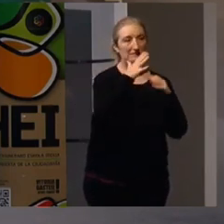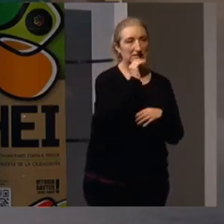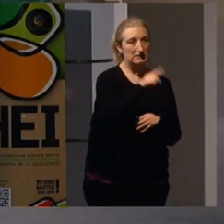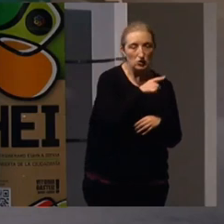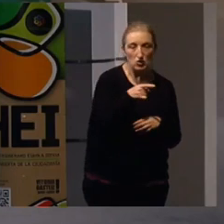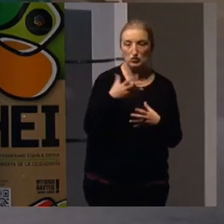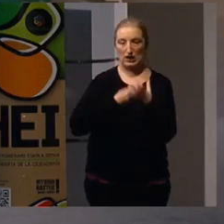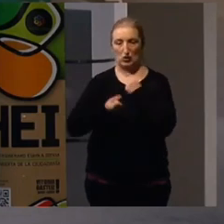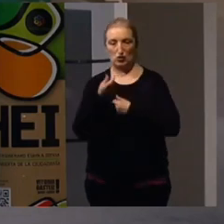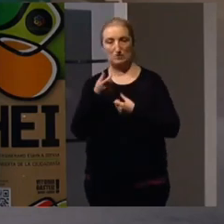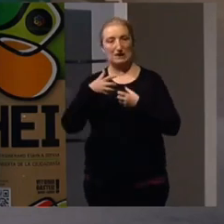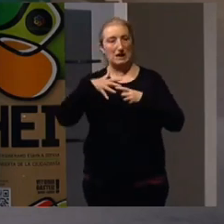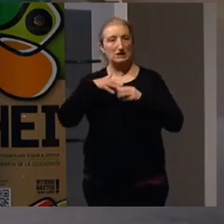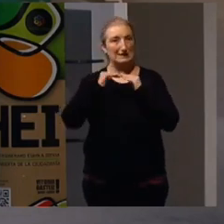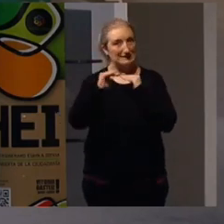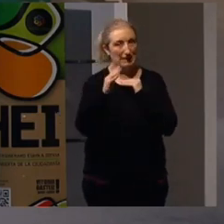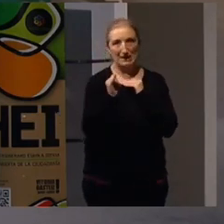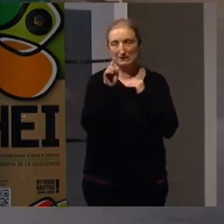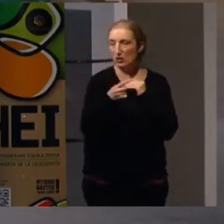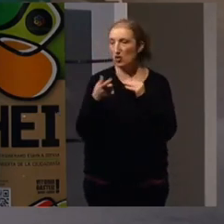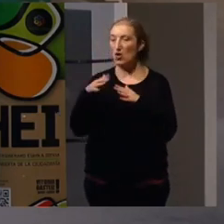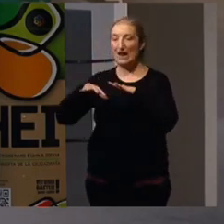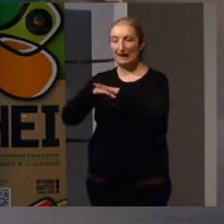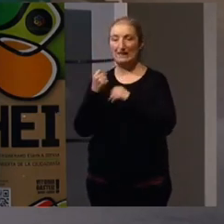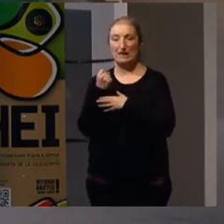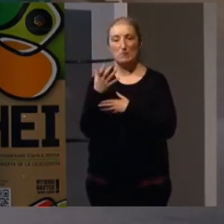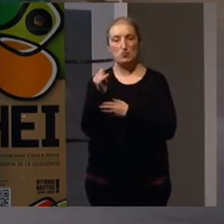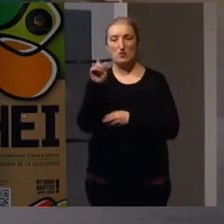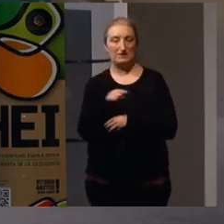tienen una seguridad económica o no, con si tienen acceso a esa red de apoyo o no la tienen.